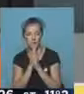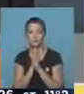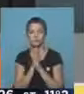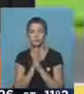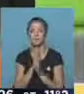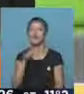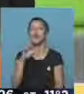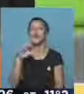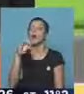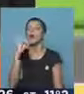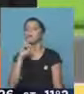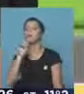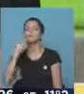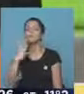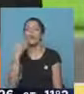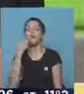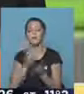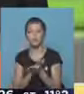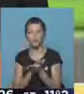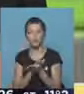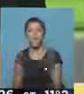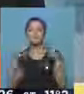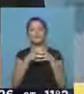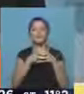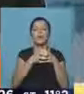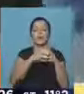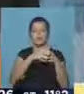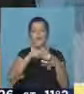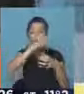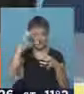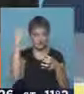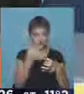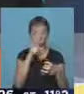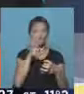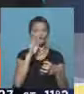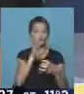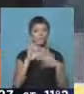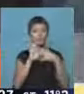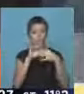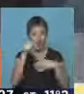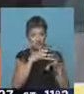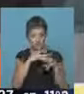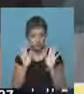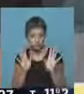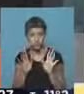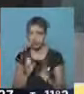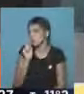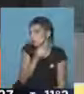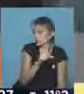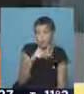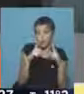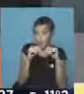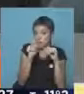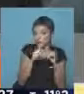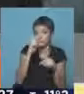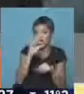dice Putin acerca de la participación de la Agencia Nacional de Seguridad de los Estados Unidos en este ataque. Bueno, código de ellos está dentro